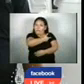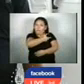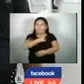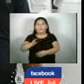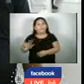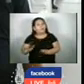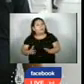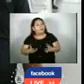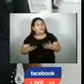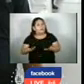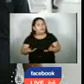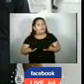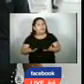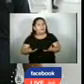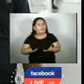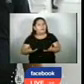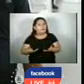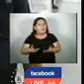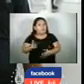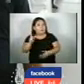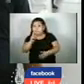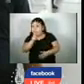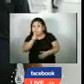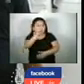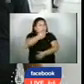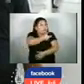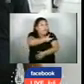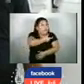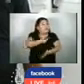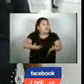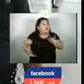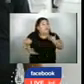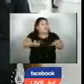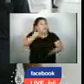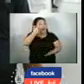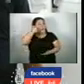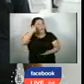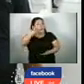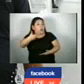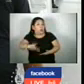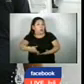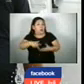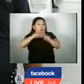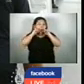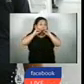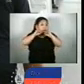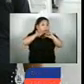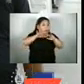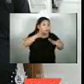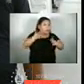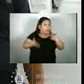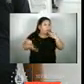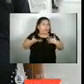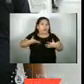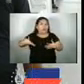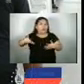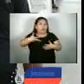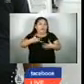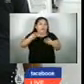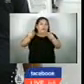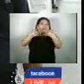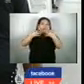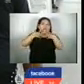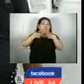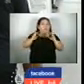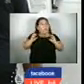que al no hacerlo se corre el riesgo de que el virus pueda dañarnos,